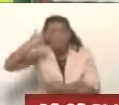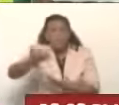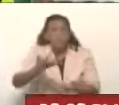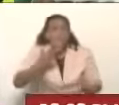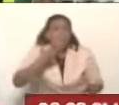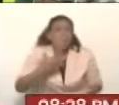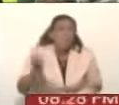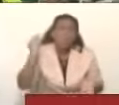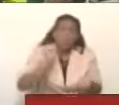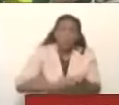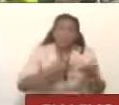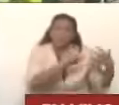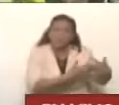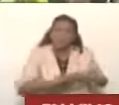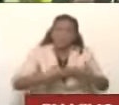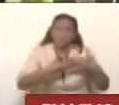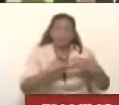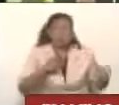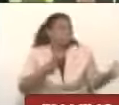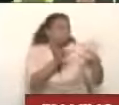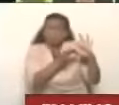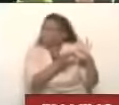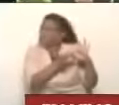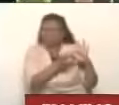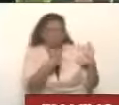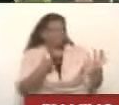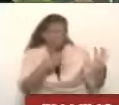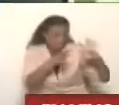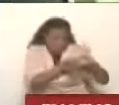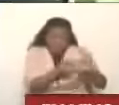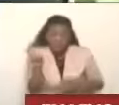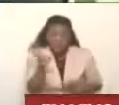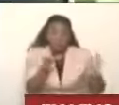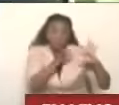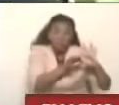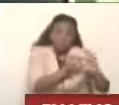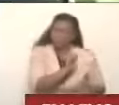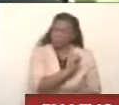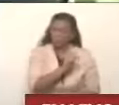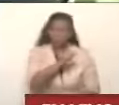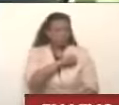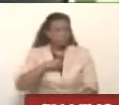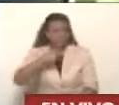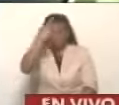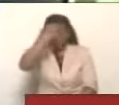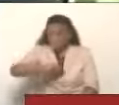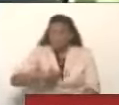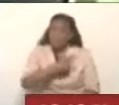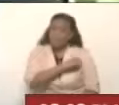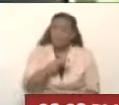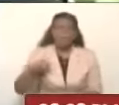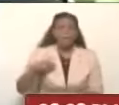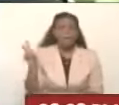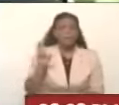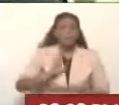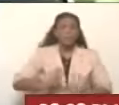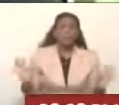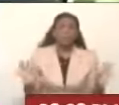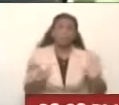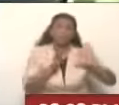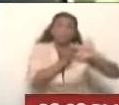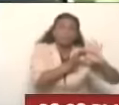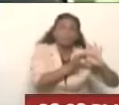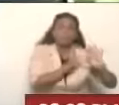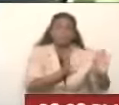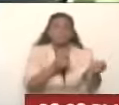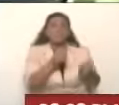al poder? Nosotros no dependemos de eso. Lo que nosotros somos, lo somos, sin